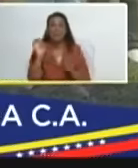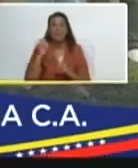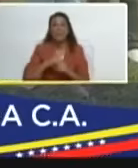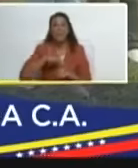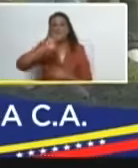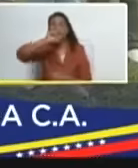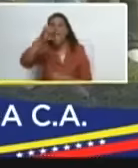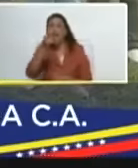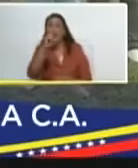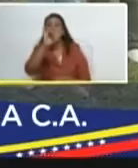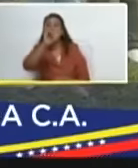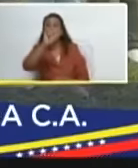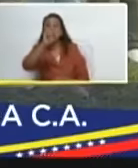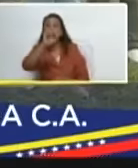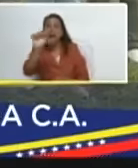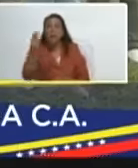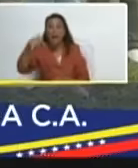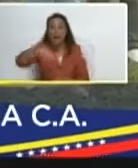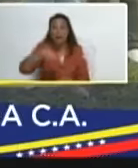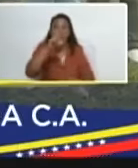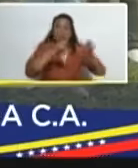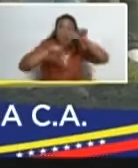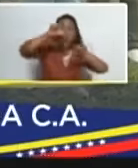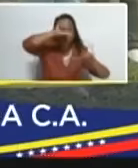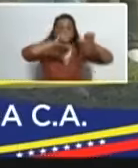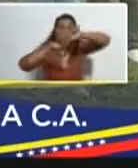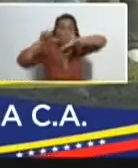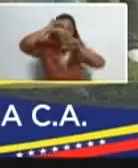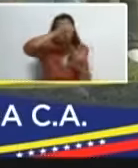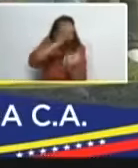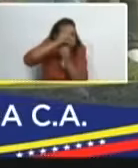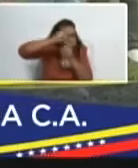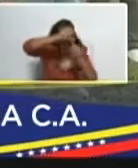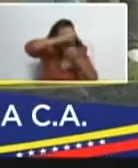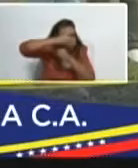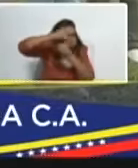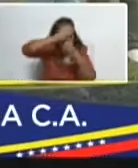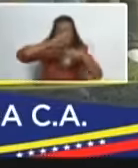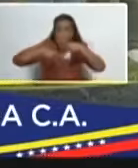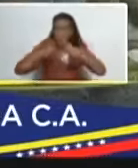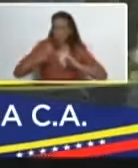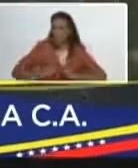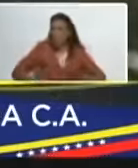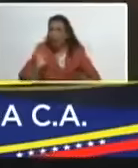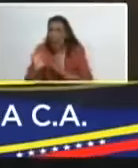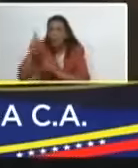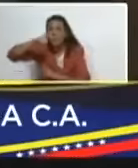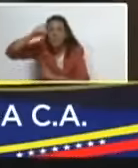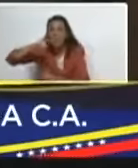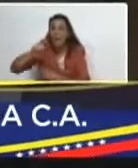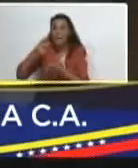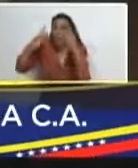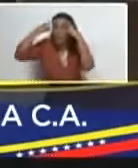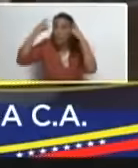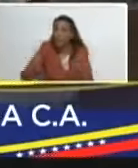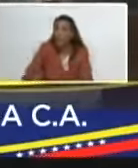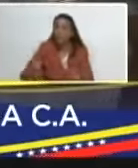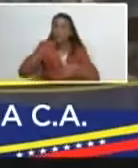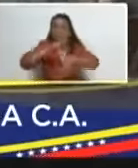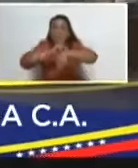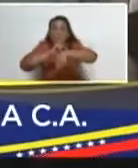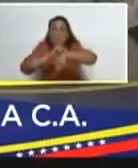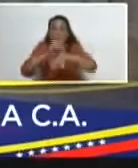la cual tenemos un convenio para hacer un laboratorio biotecnológico para buscar el recurso humano que tanto necesitamos en la